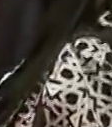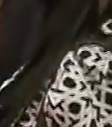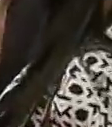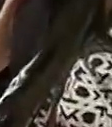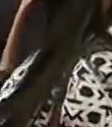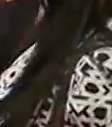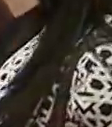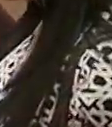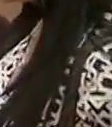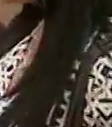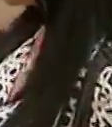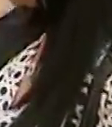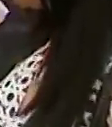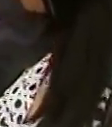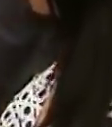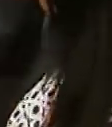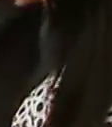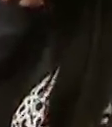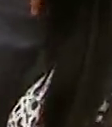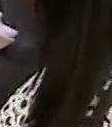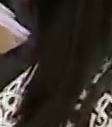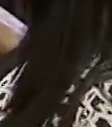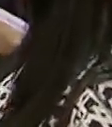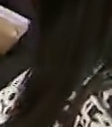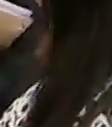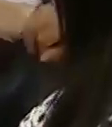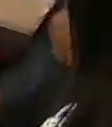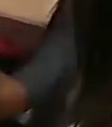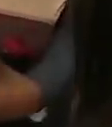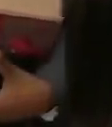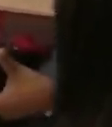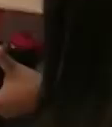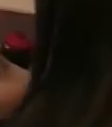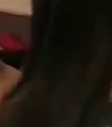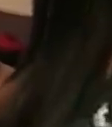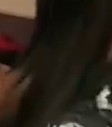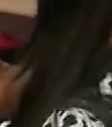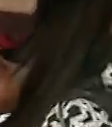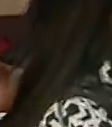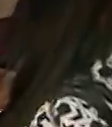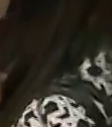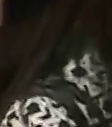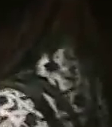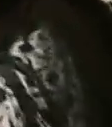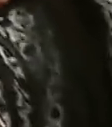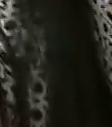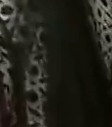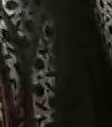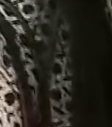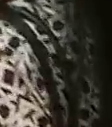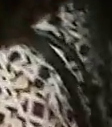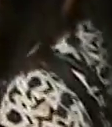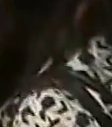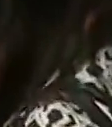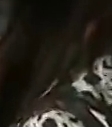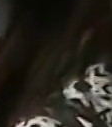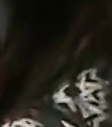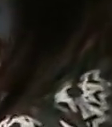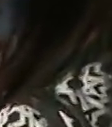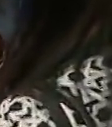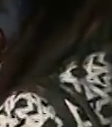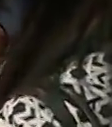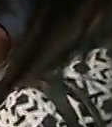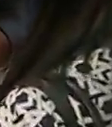que el pasado miércoles 20 de diciembre, en el hemiciclo protocolar del Palacio Legislativo de la ciudad